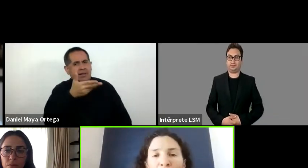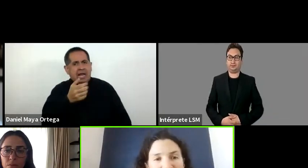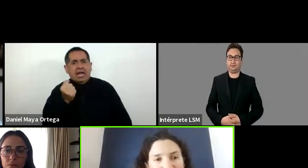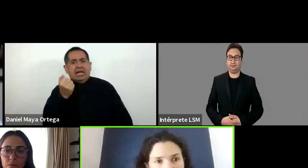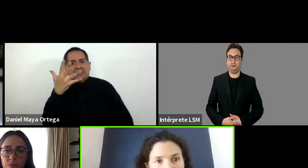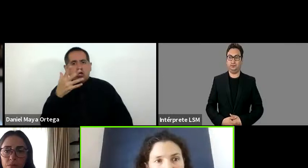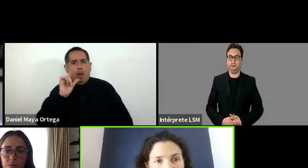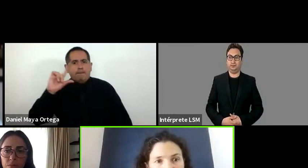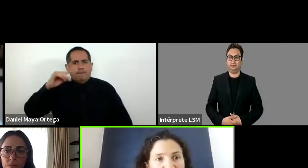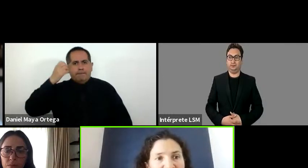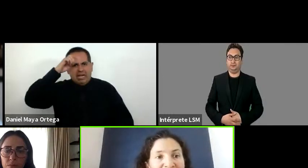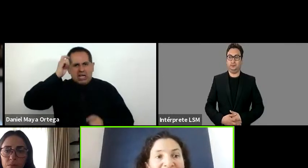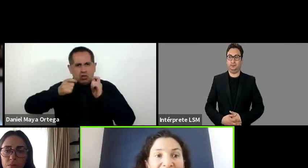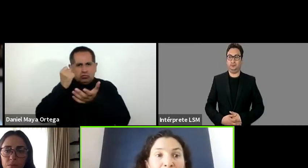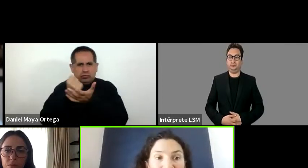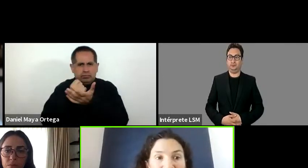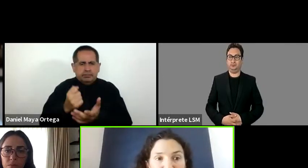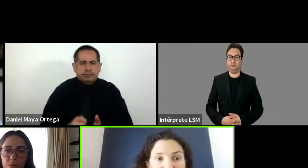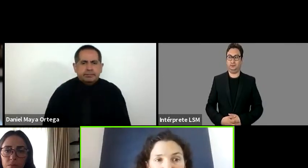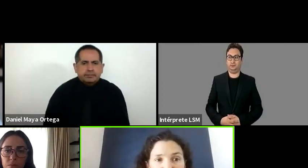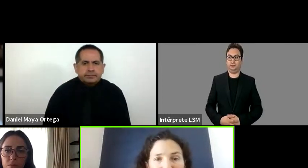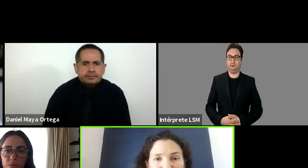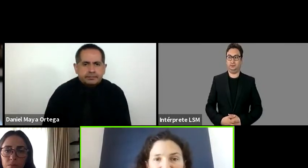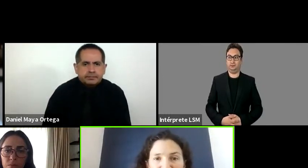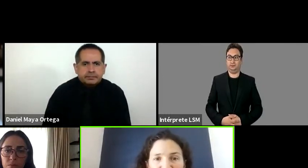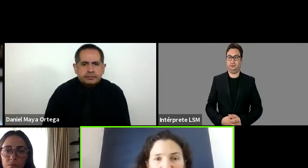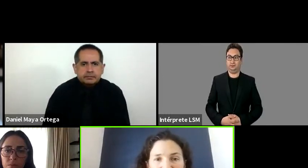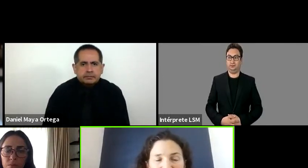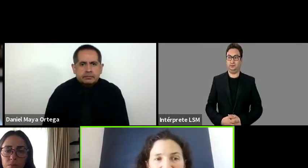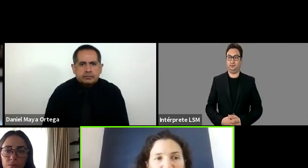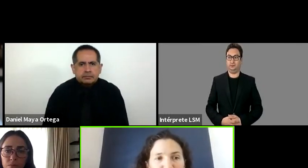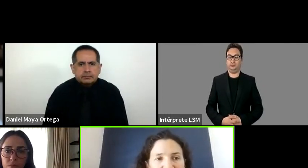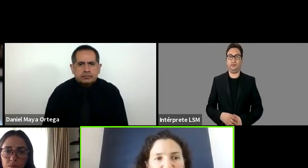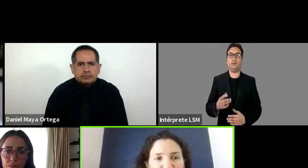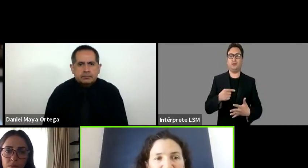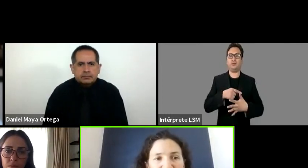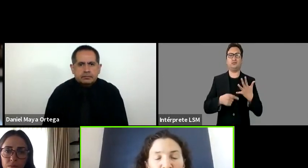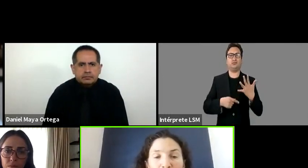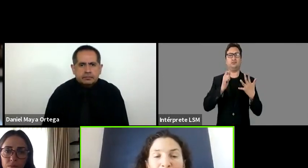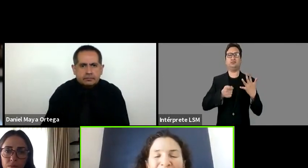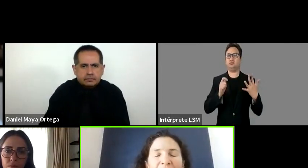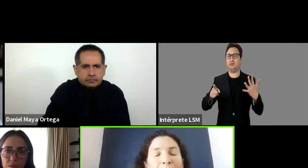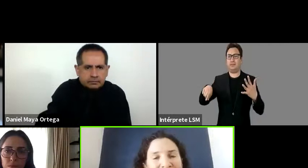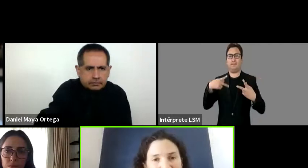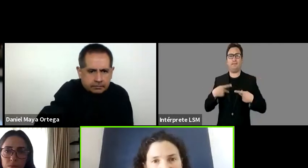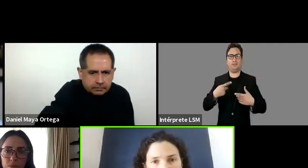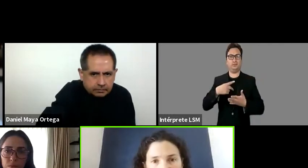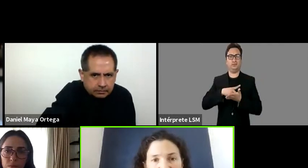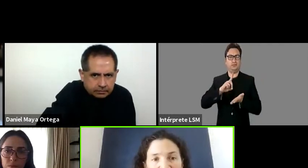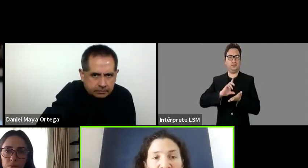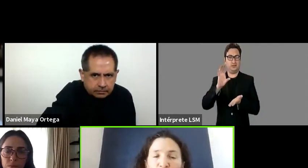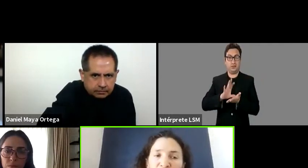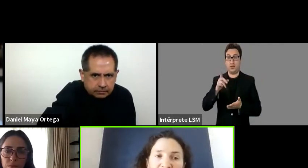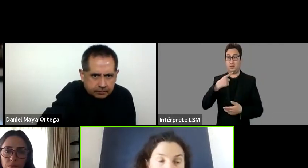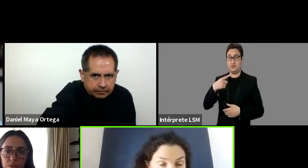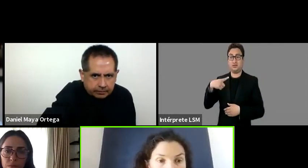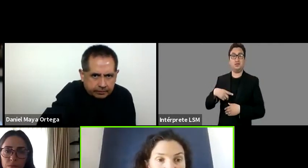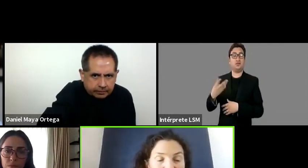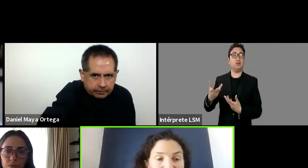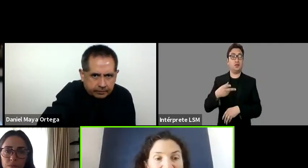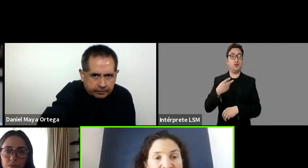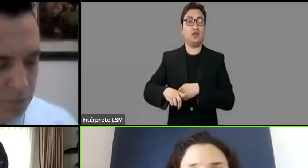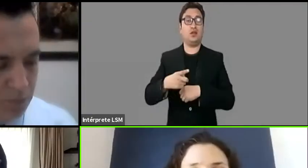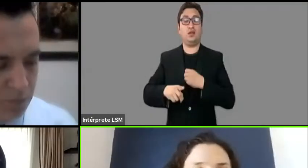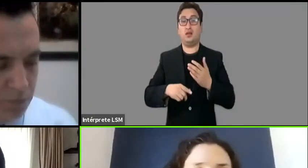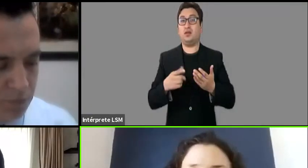5 peritajes, ¿no? ¿Y qué implica esto para una persona con discapacidad imputada de un delito que pasa meses en lo que se llama